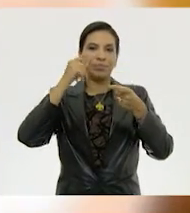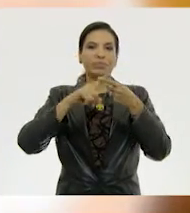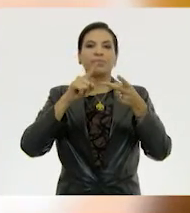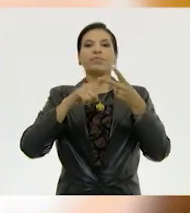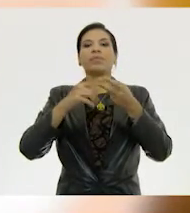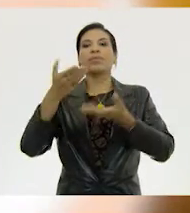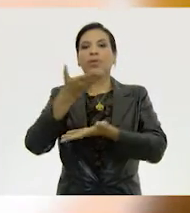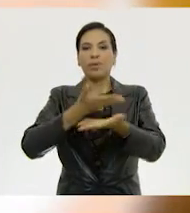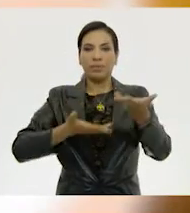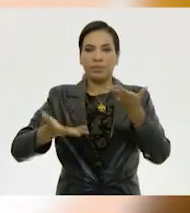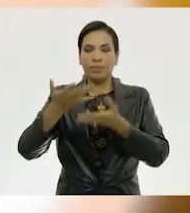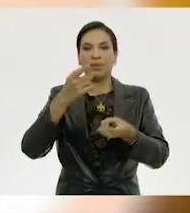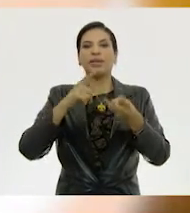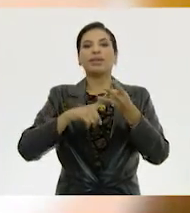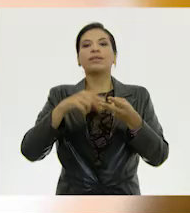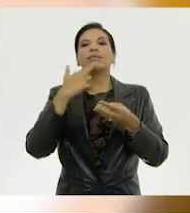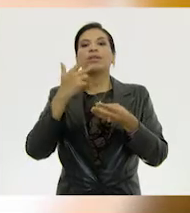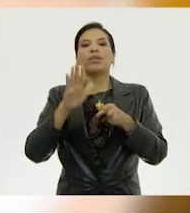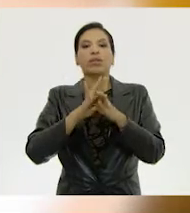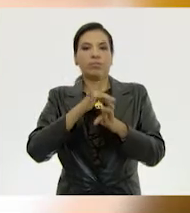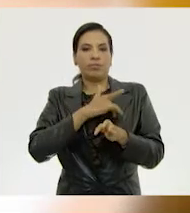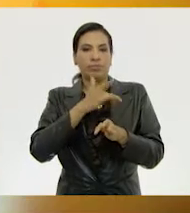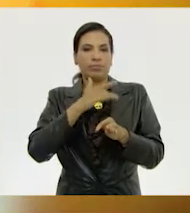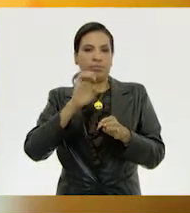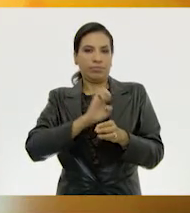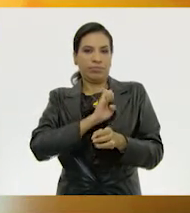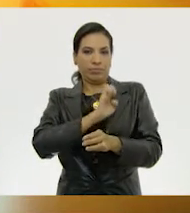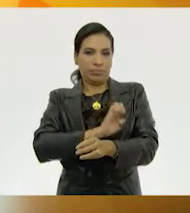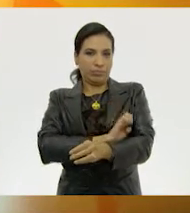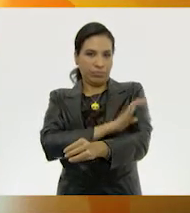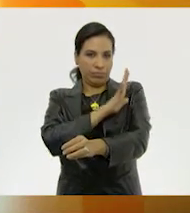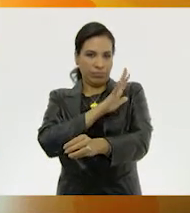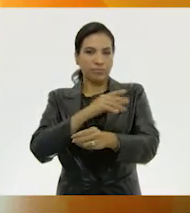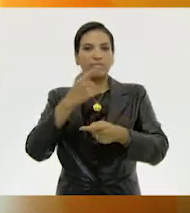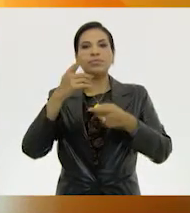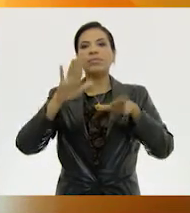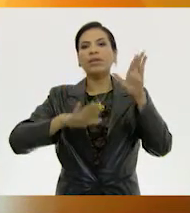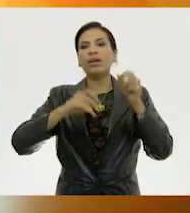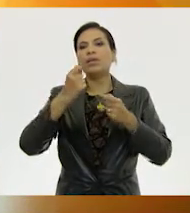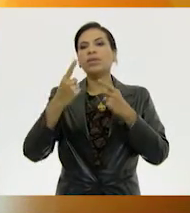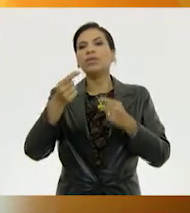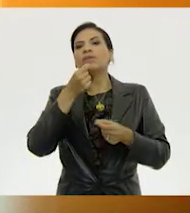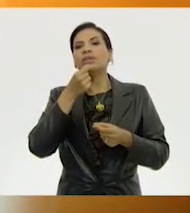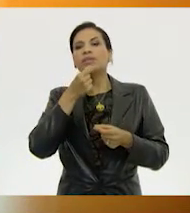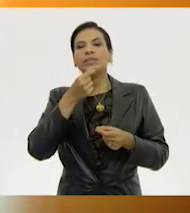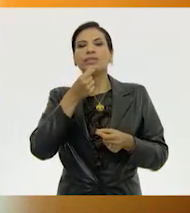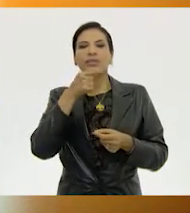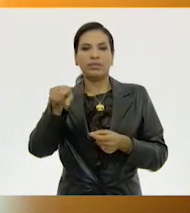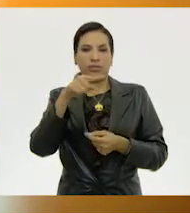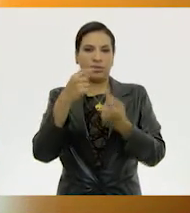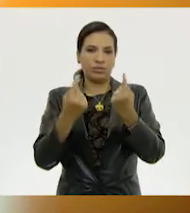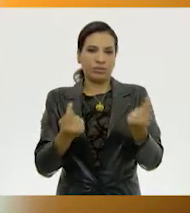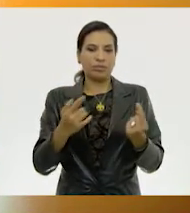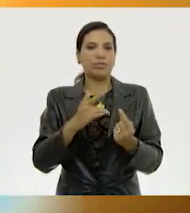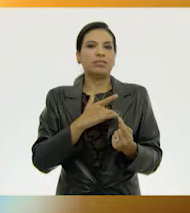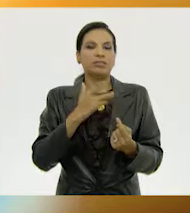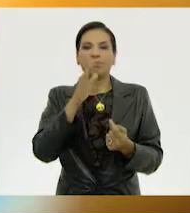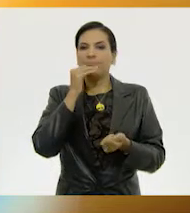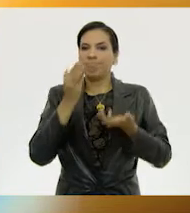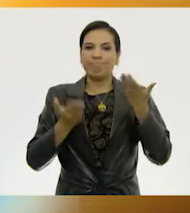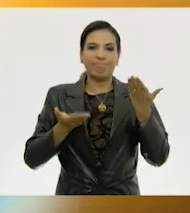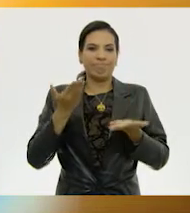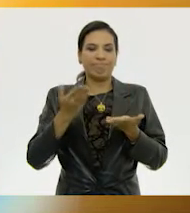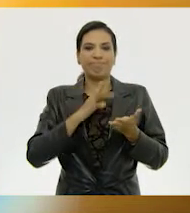la convivencia y el bienestar emocional? Algunas ocasiones, las niñas y los niños pequeños sienten